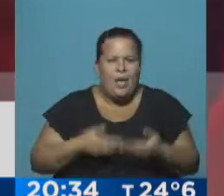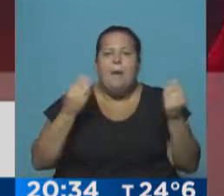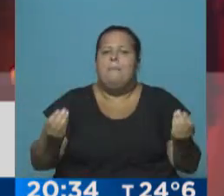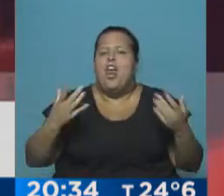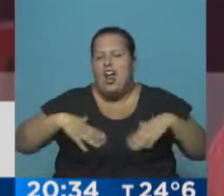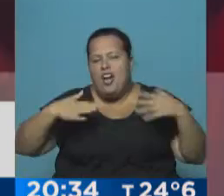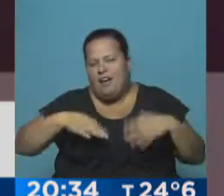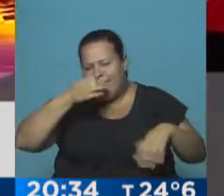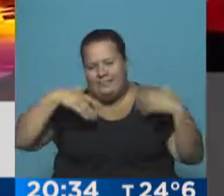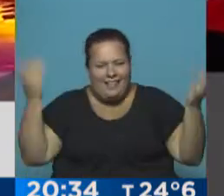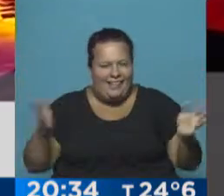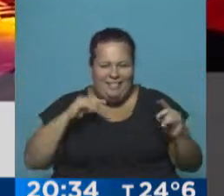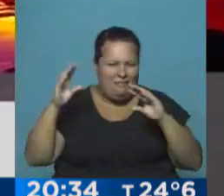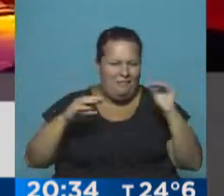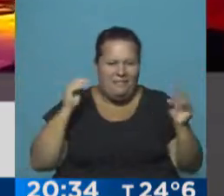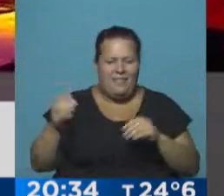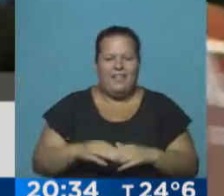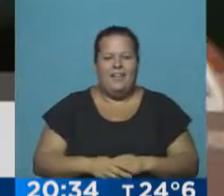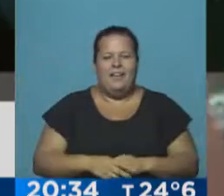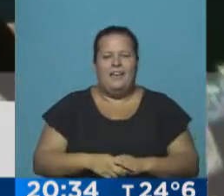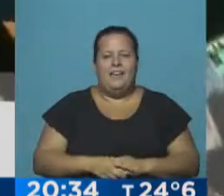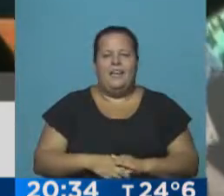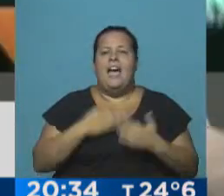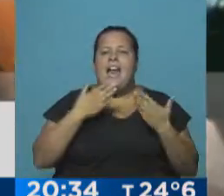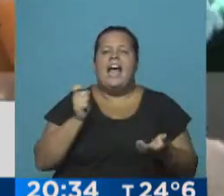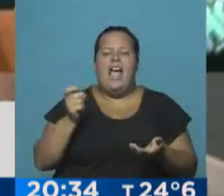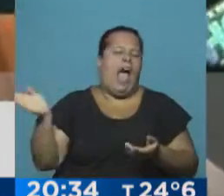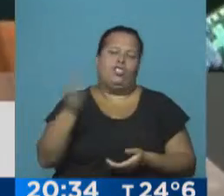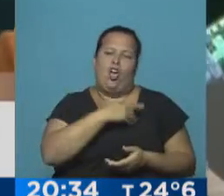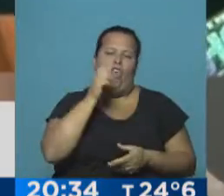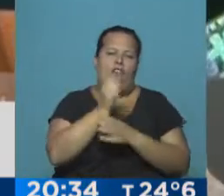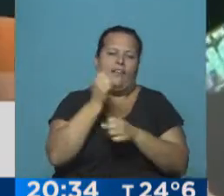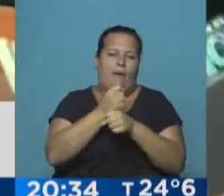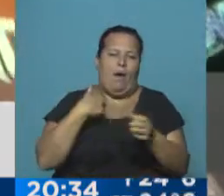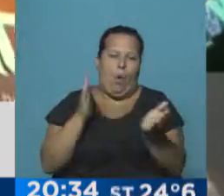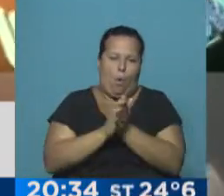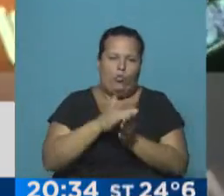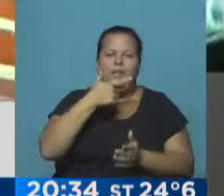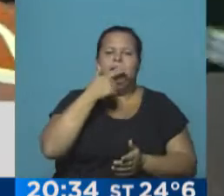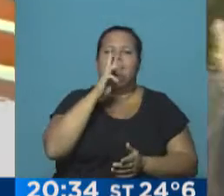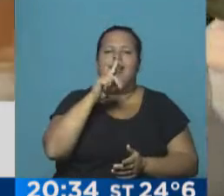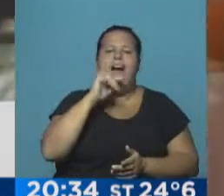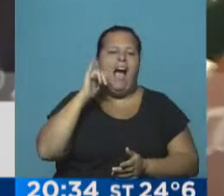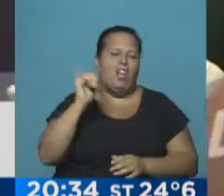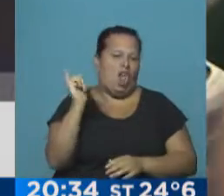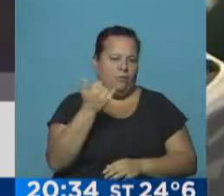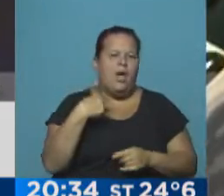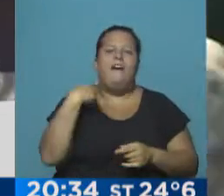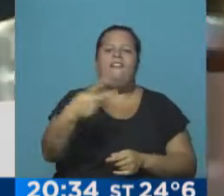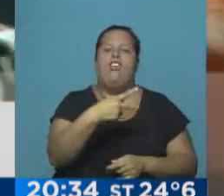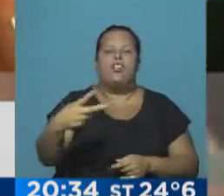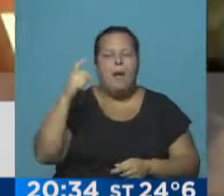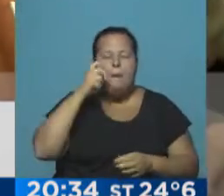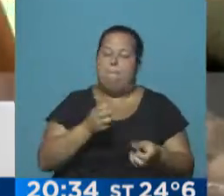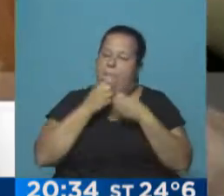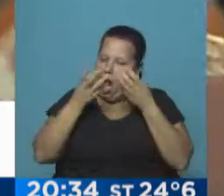la ropa ya es fácil. ¿Se lo dedicas a alguien? Se lo dedico a todos los artistas que están conmigo en Extravaganza, que son lo más. Que son ¿cómo lo más? Vino la segunda quincena de enero?